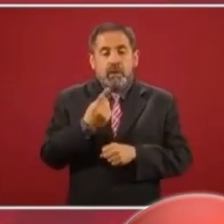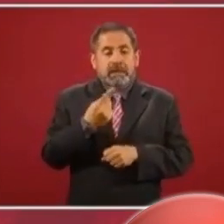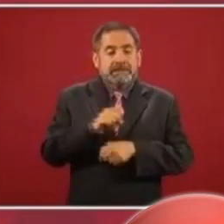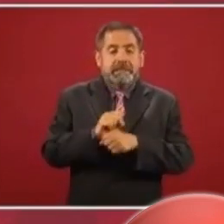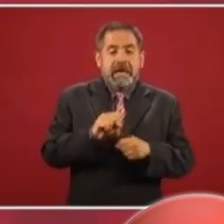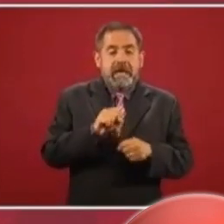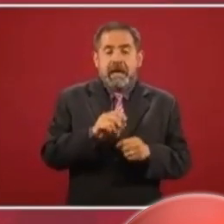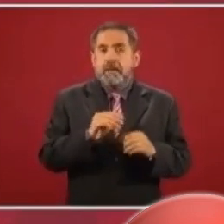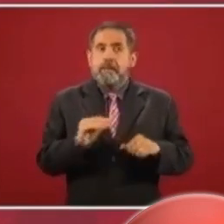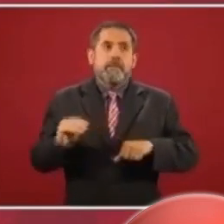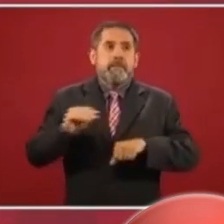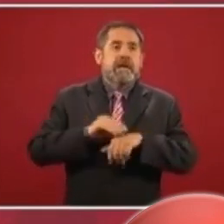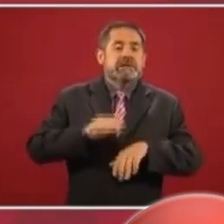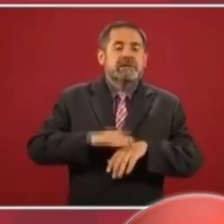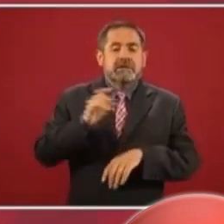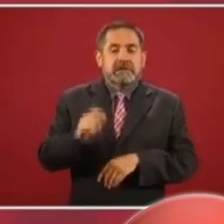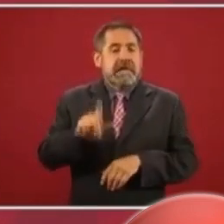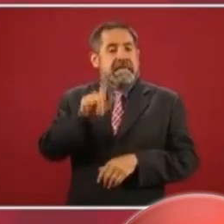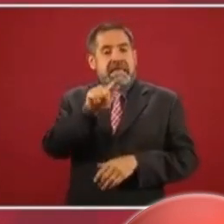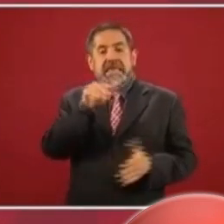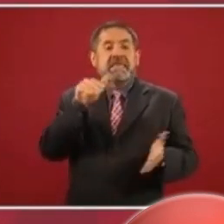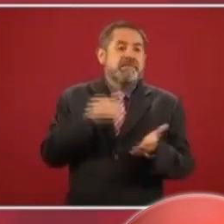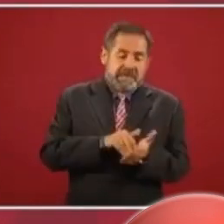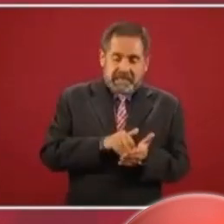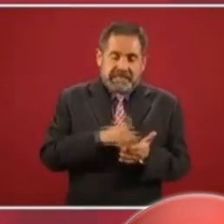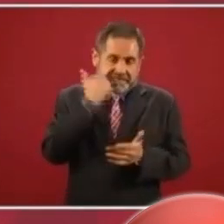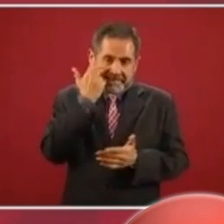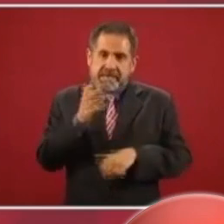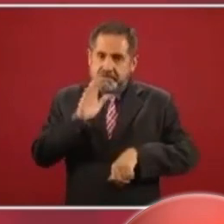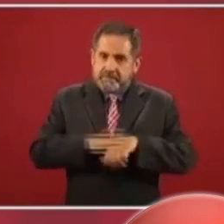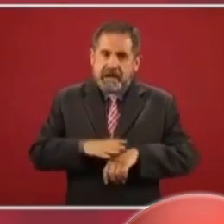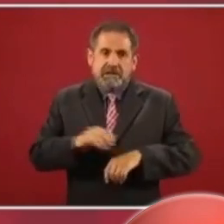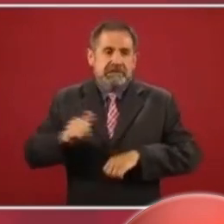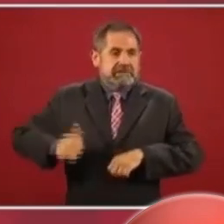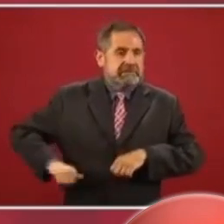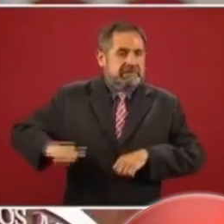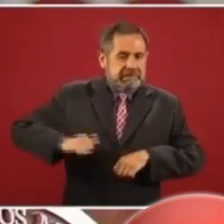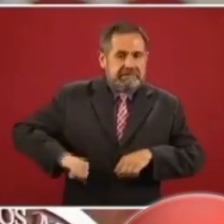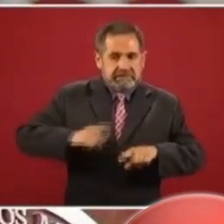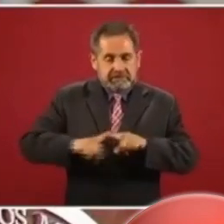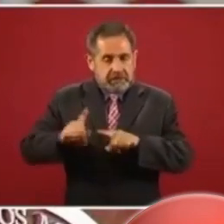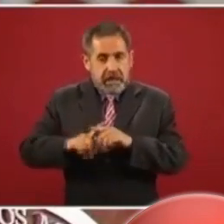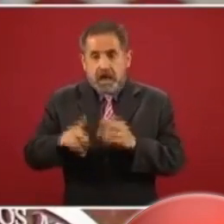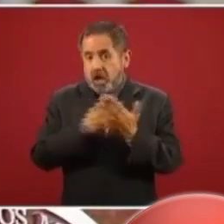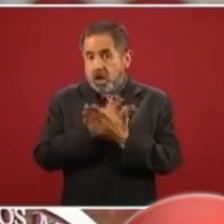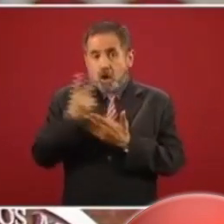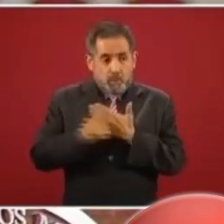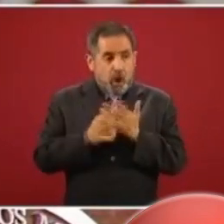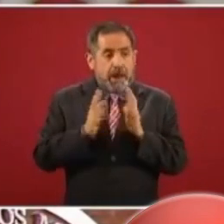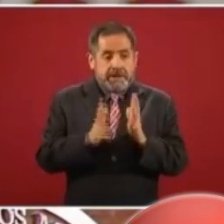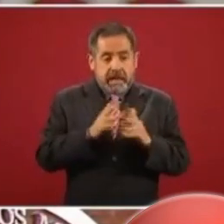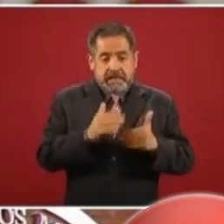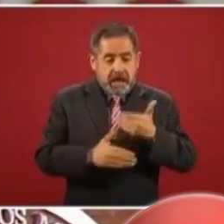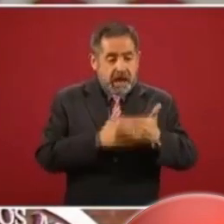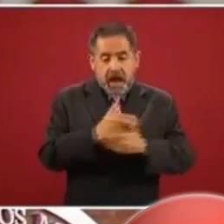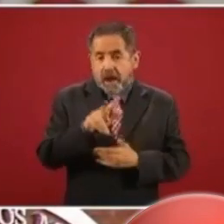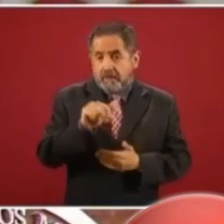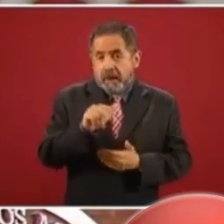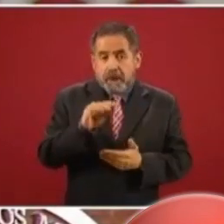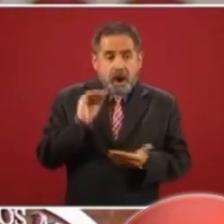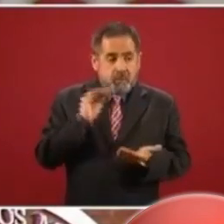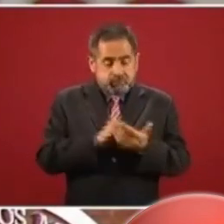a cerca de 70,000. El programa ya está avanzando, ya está,